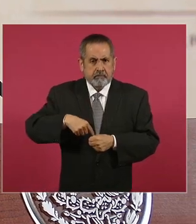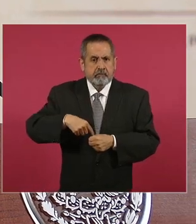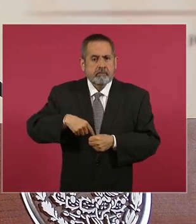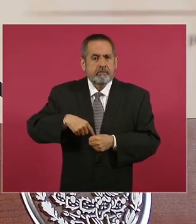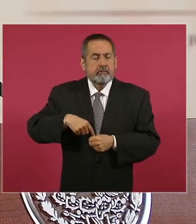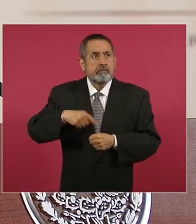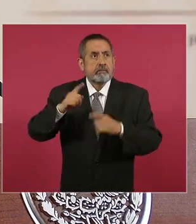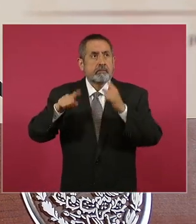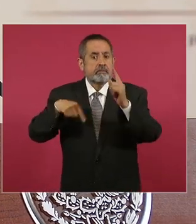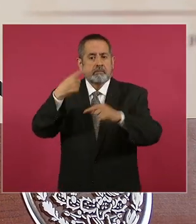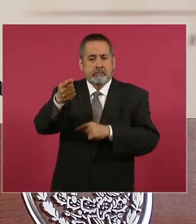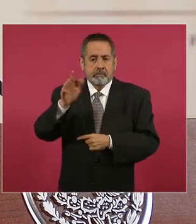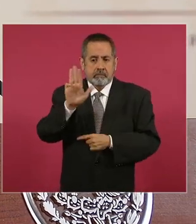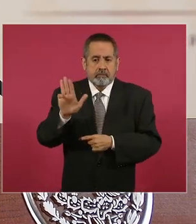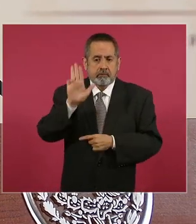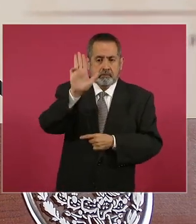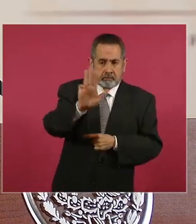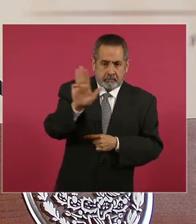miércoles